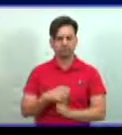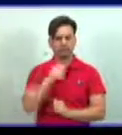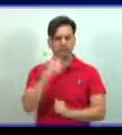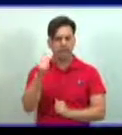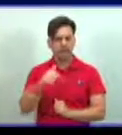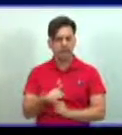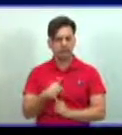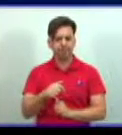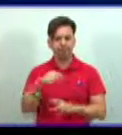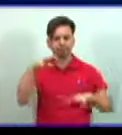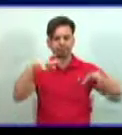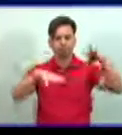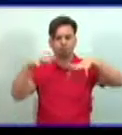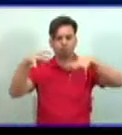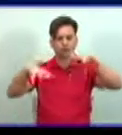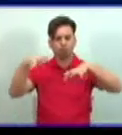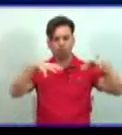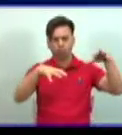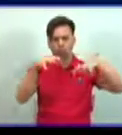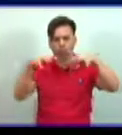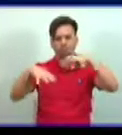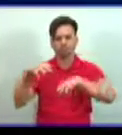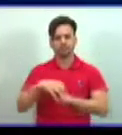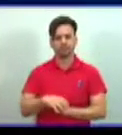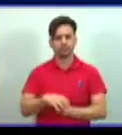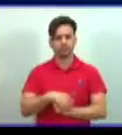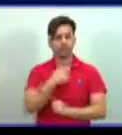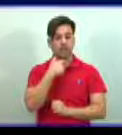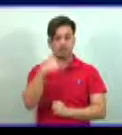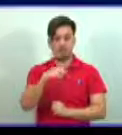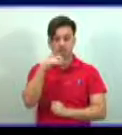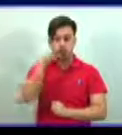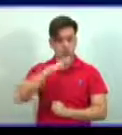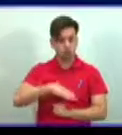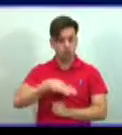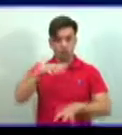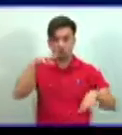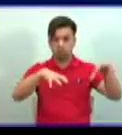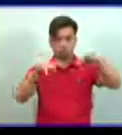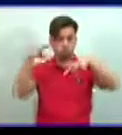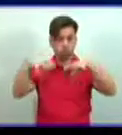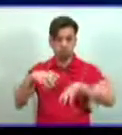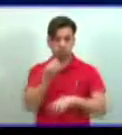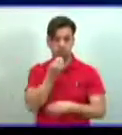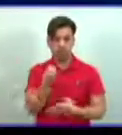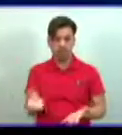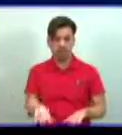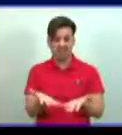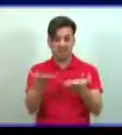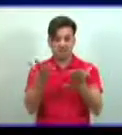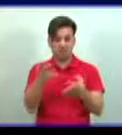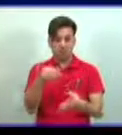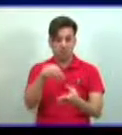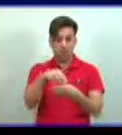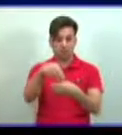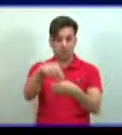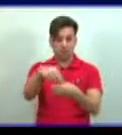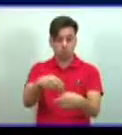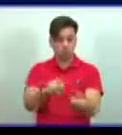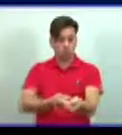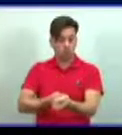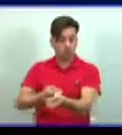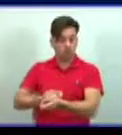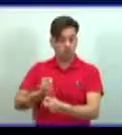precipitaciones. Sin ello no sería posible el desarrollo adecuado de la agricultura, porque por supuesto